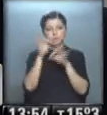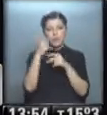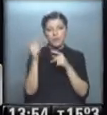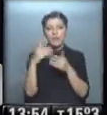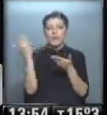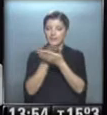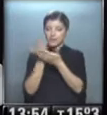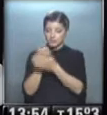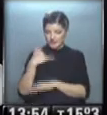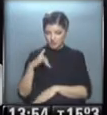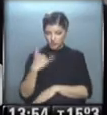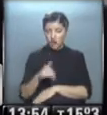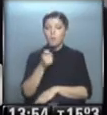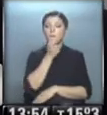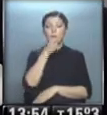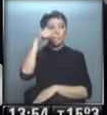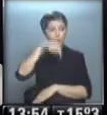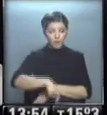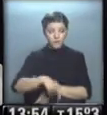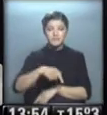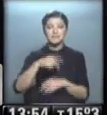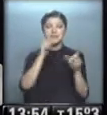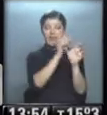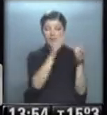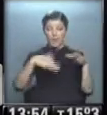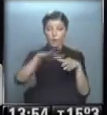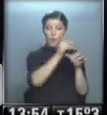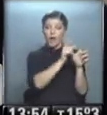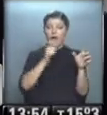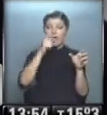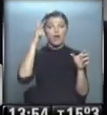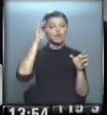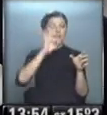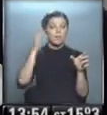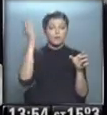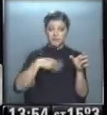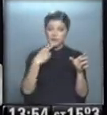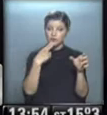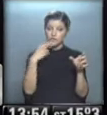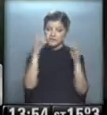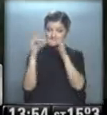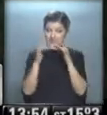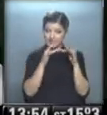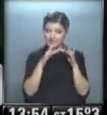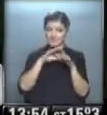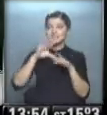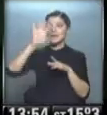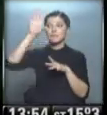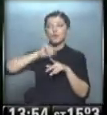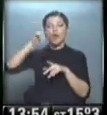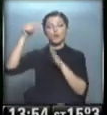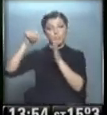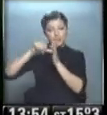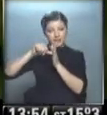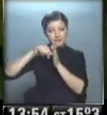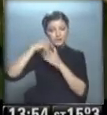contenidos nacionales. Hoy en día el 80% de lo que se consume de internet es traído desde afuera. Y la idea es que